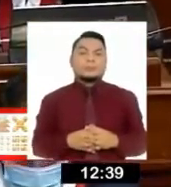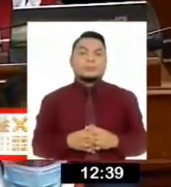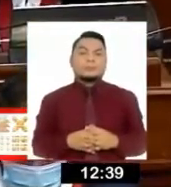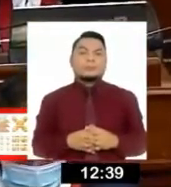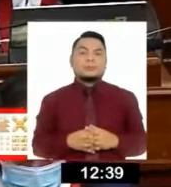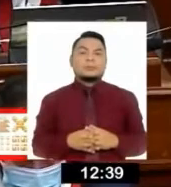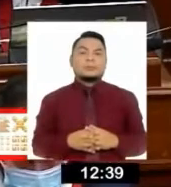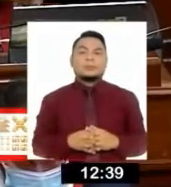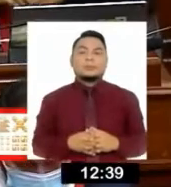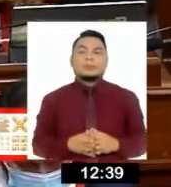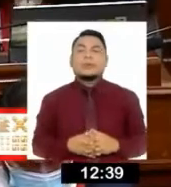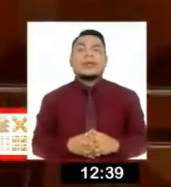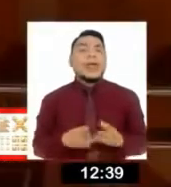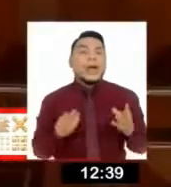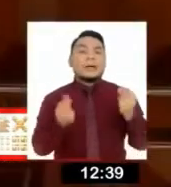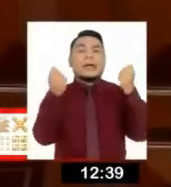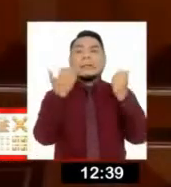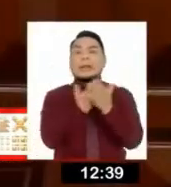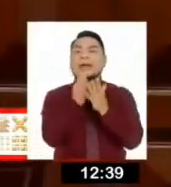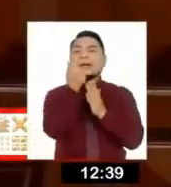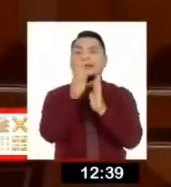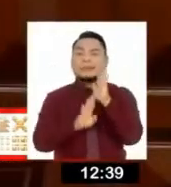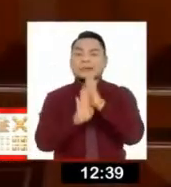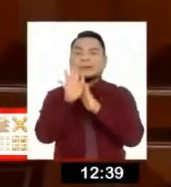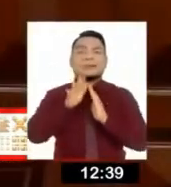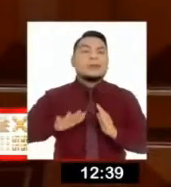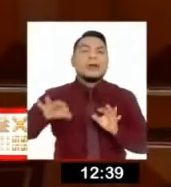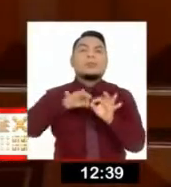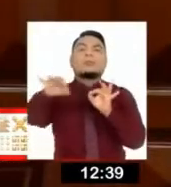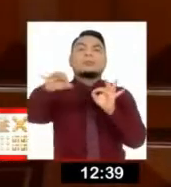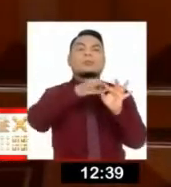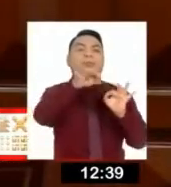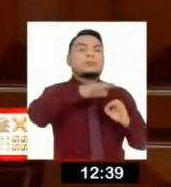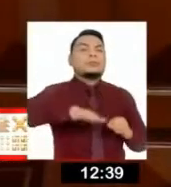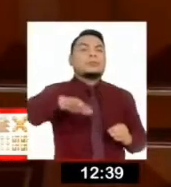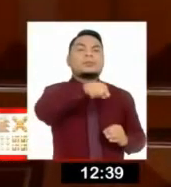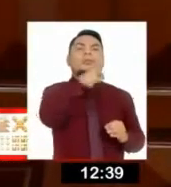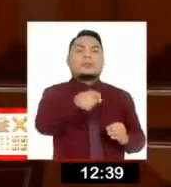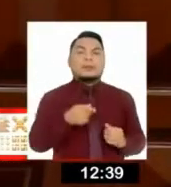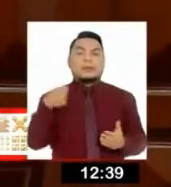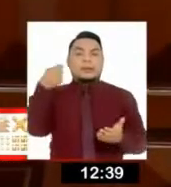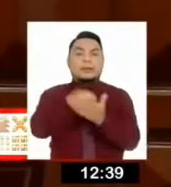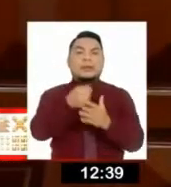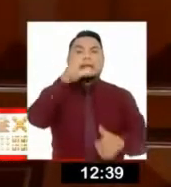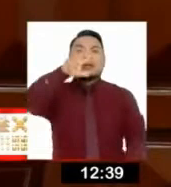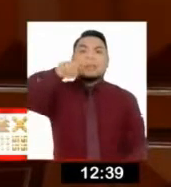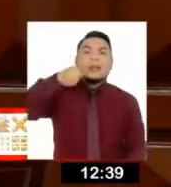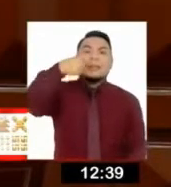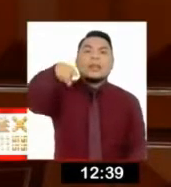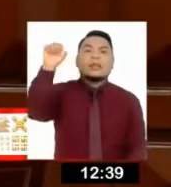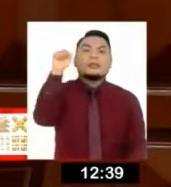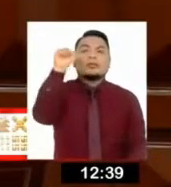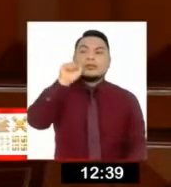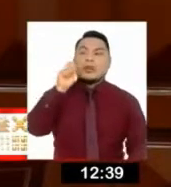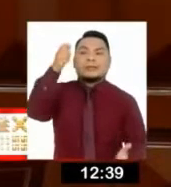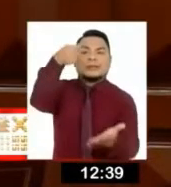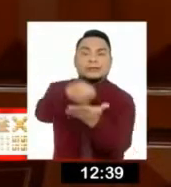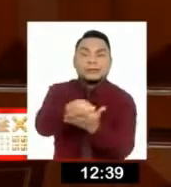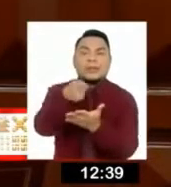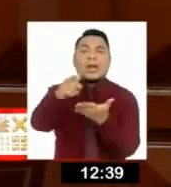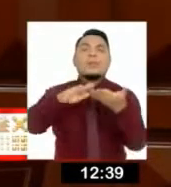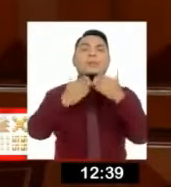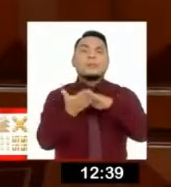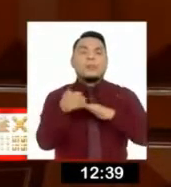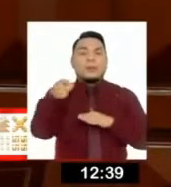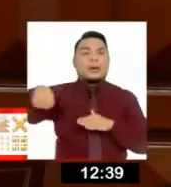Para la inmediata reactivación económica del sector rural, destinaremos 3.000 millones de soles para el Fondo FAE